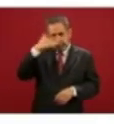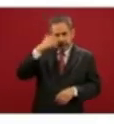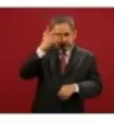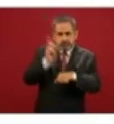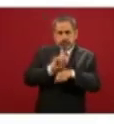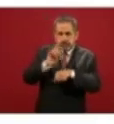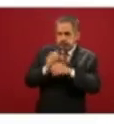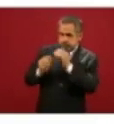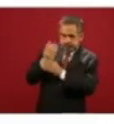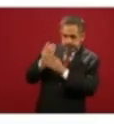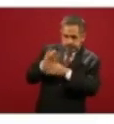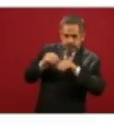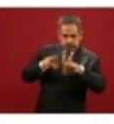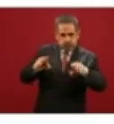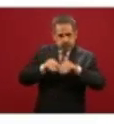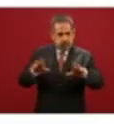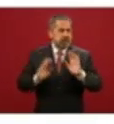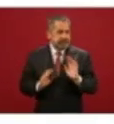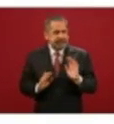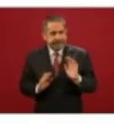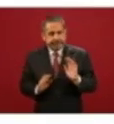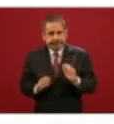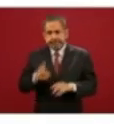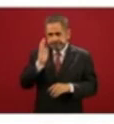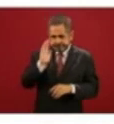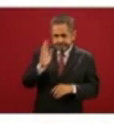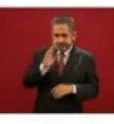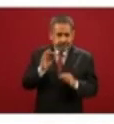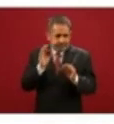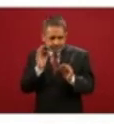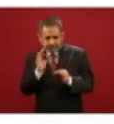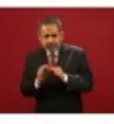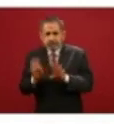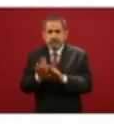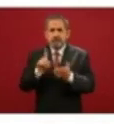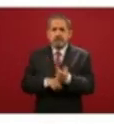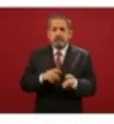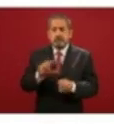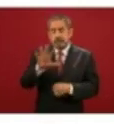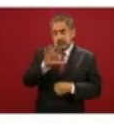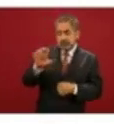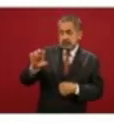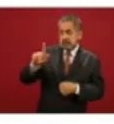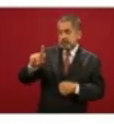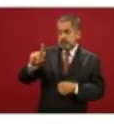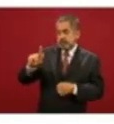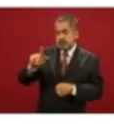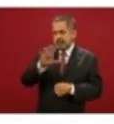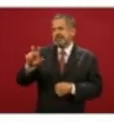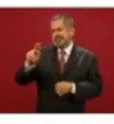días, pero haber analizado y estudiado directamente a 500, casi